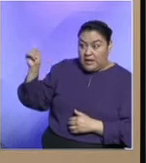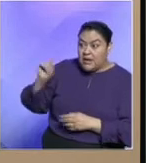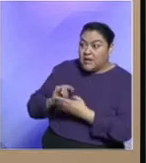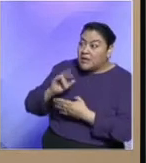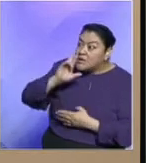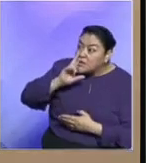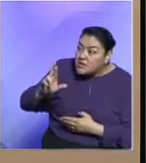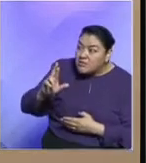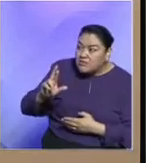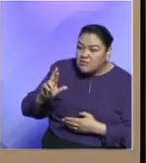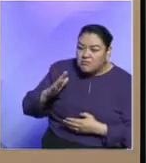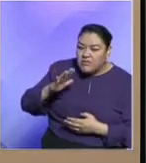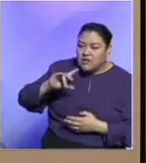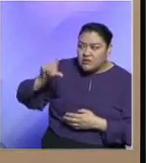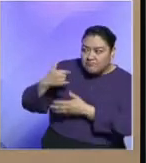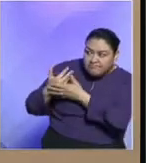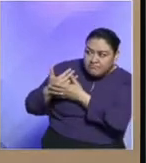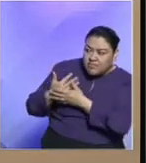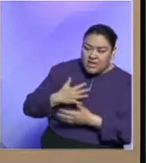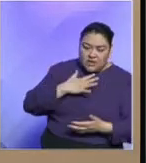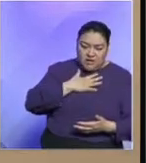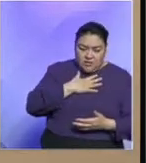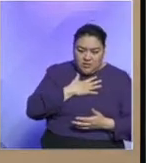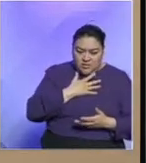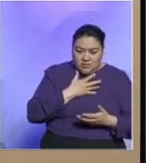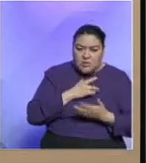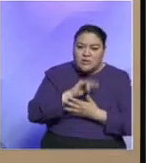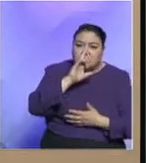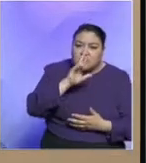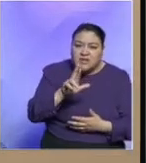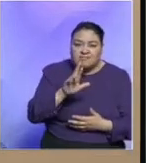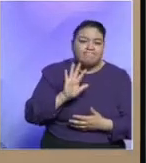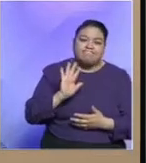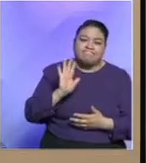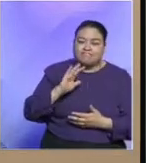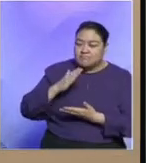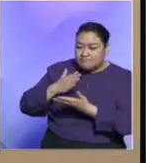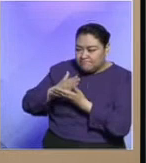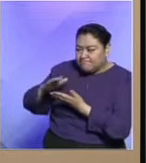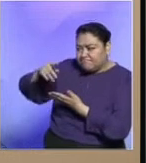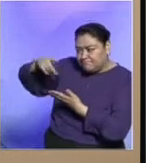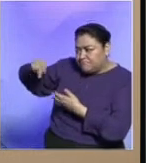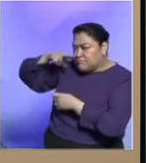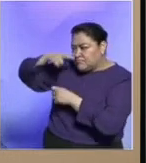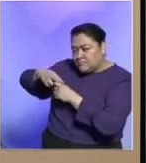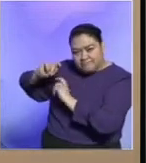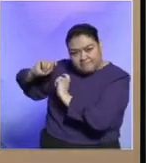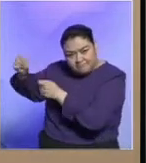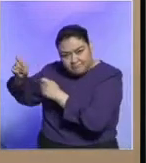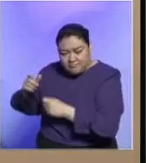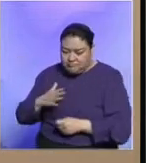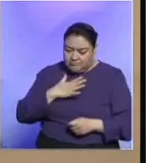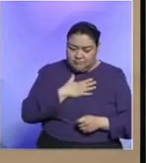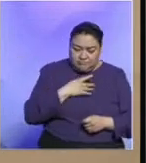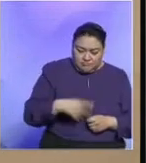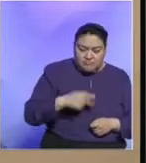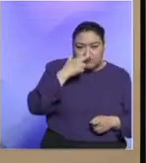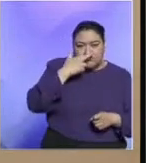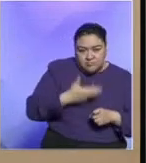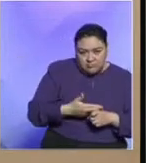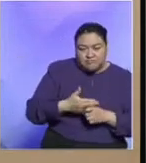no compete a esta institución, porque nosotros tenemos nuestros propios tiempos,